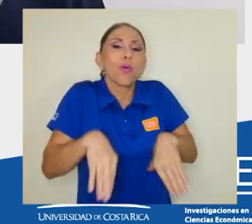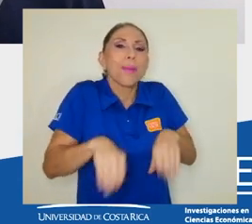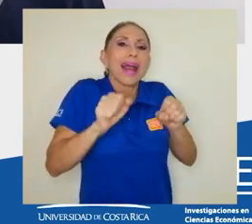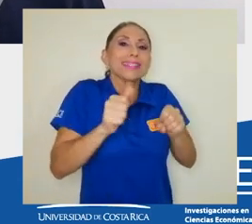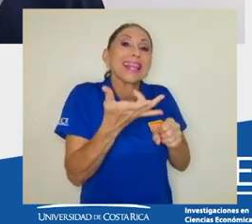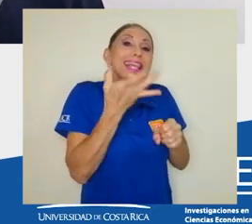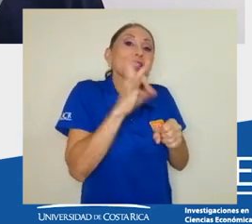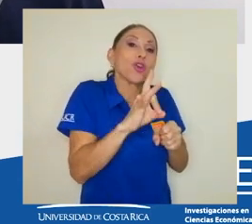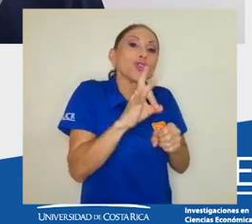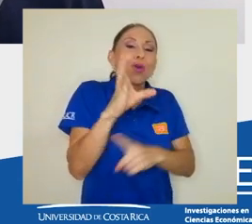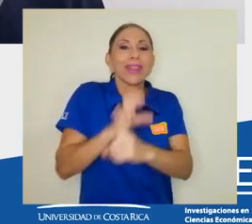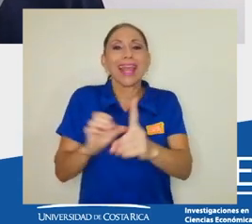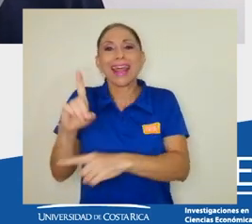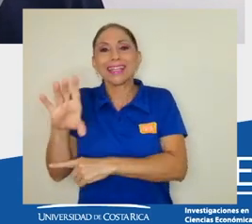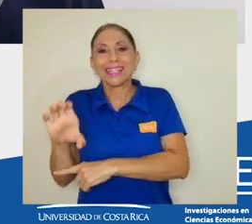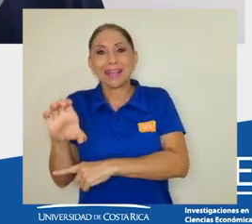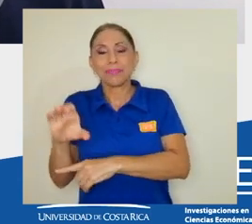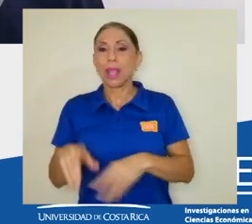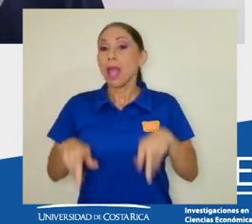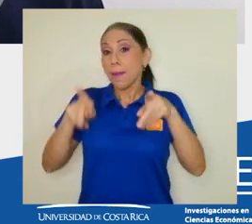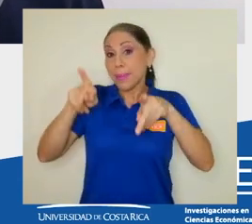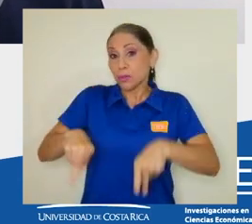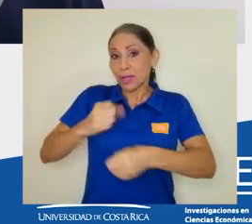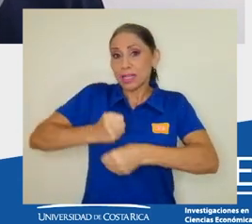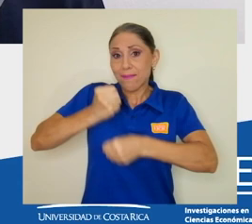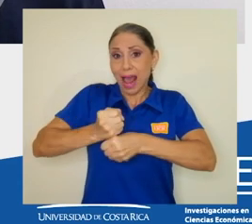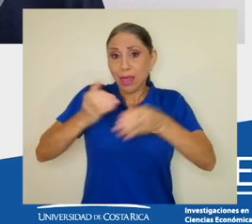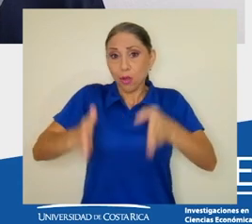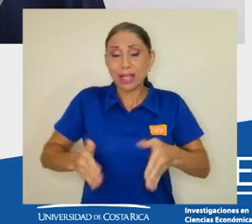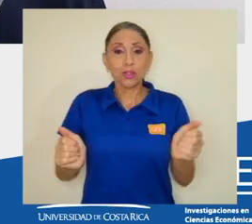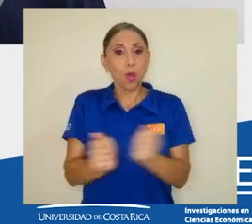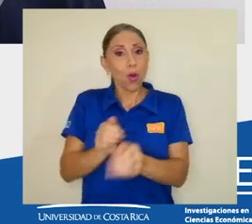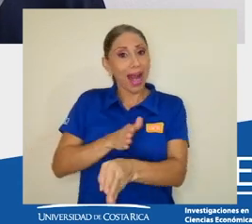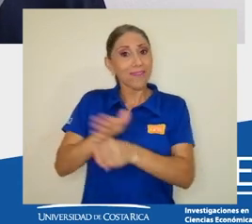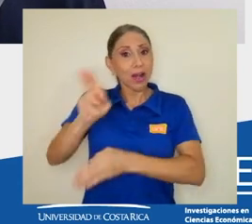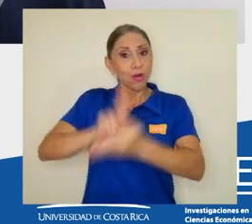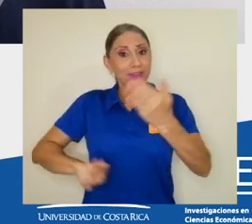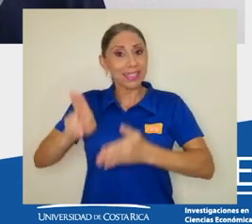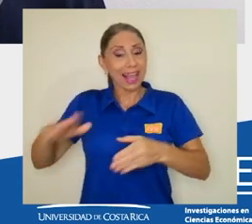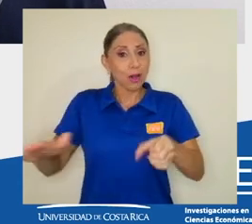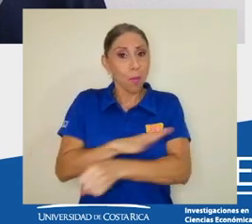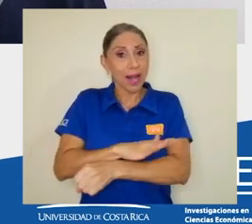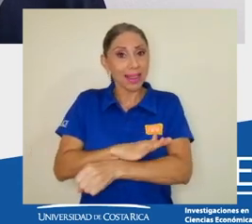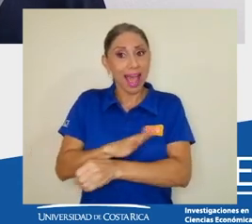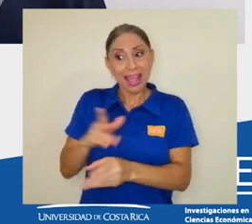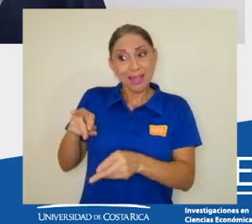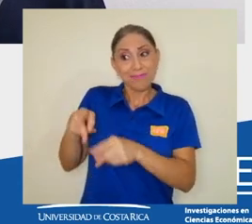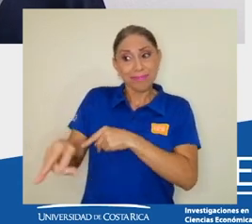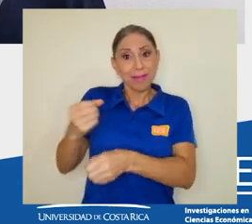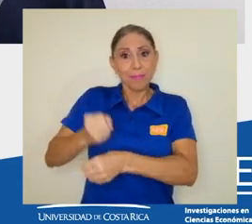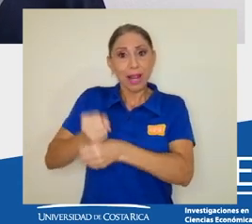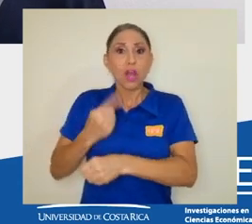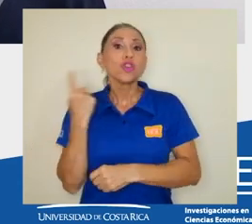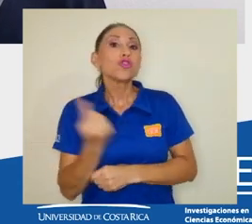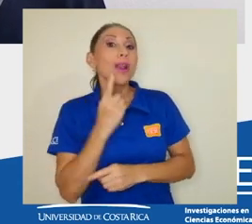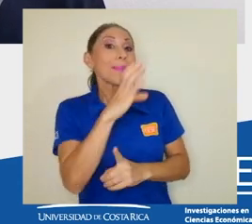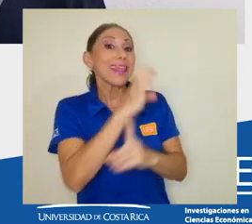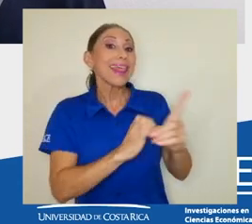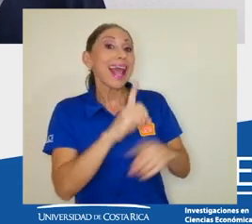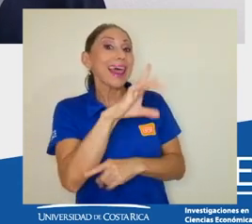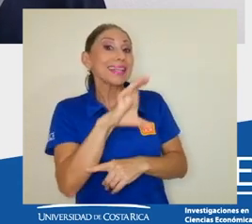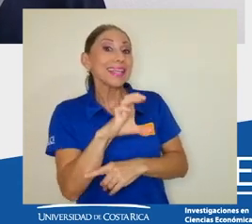ocupados. Respecto a los trabajadores con carrera universitaria completa y que perdieron su empleo, solo 20 de cada 100 de